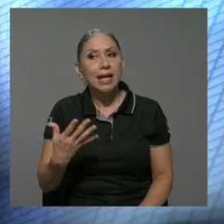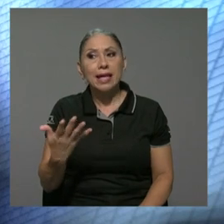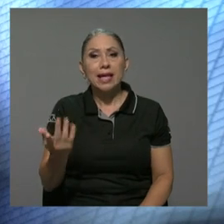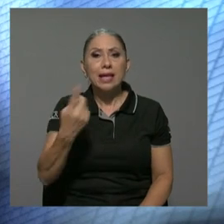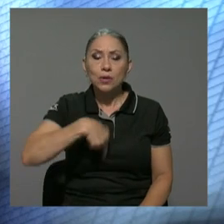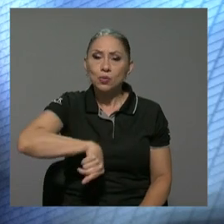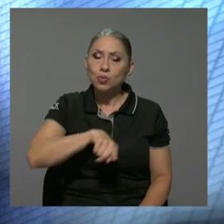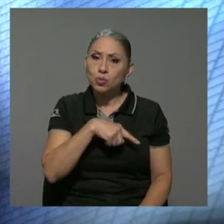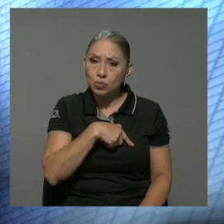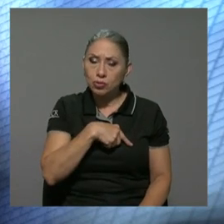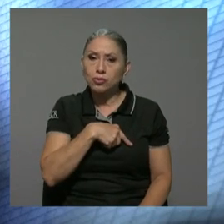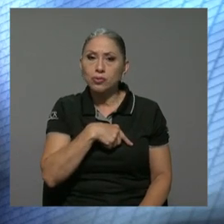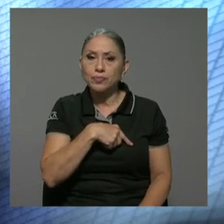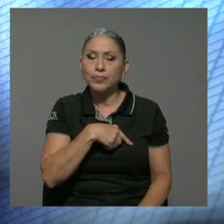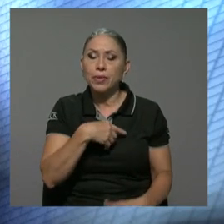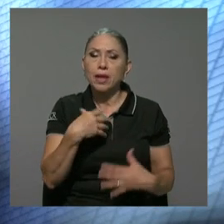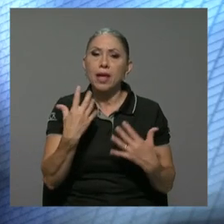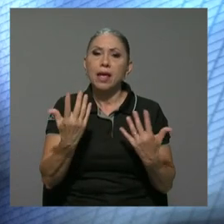asistimos